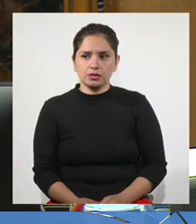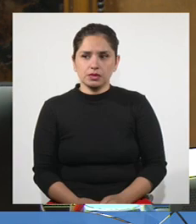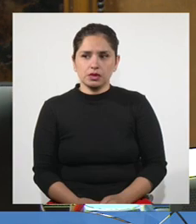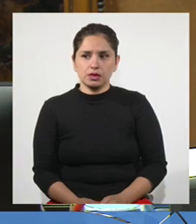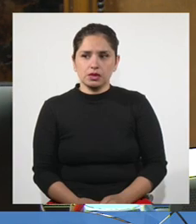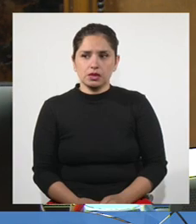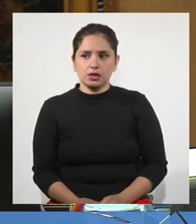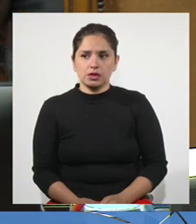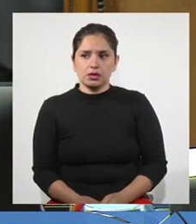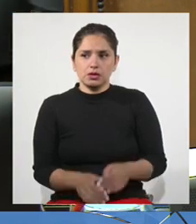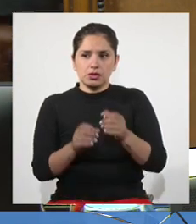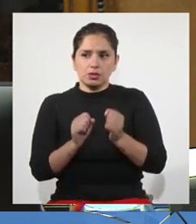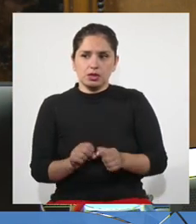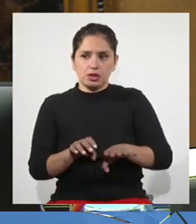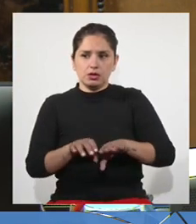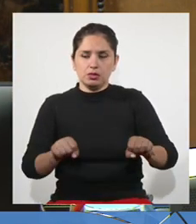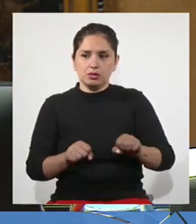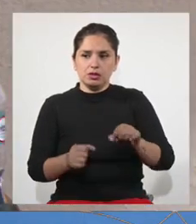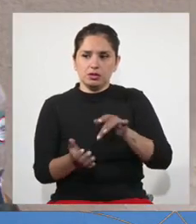poder comprometer una fecha de este año.